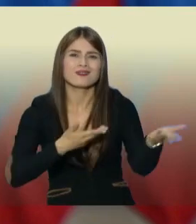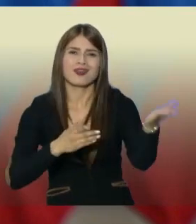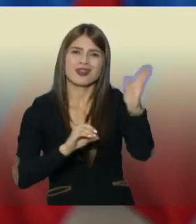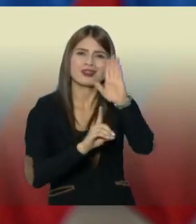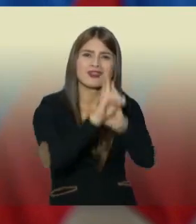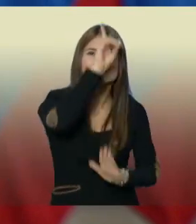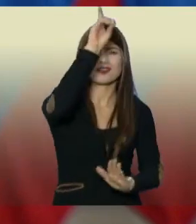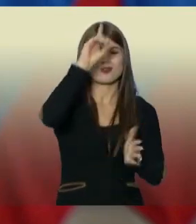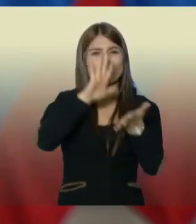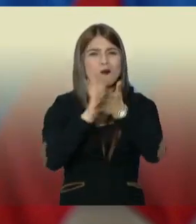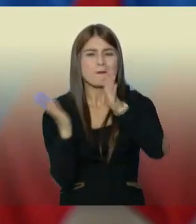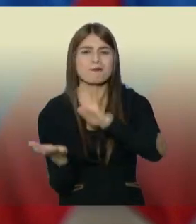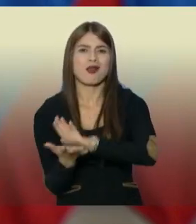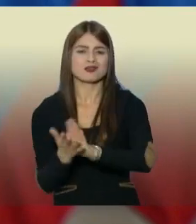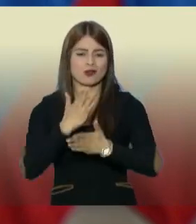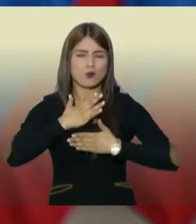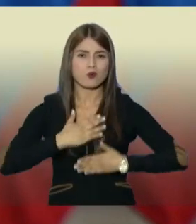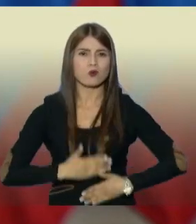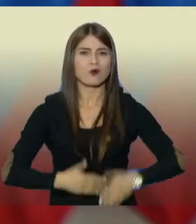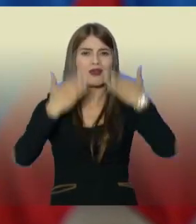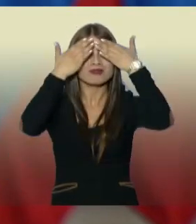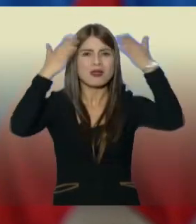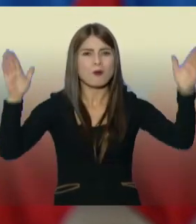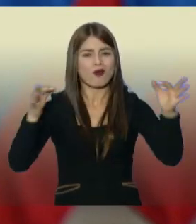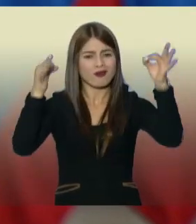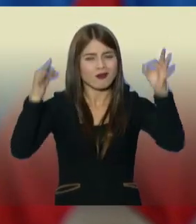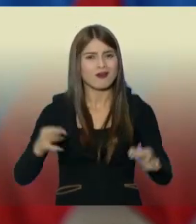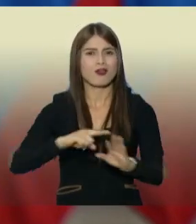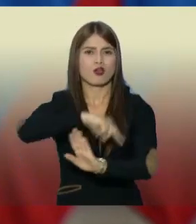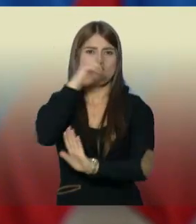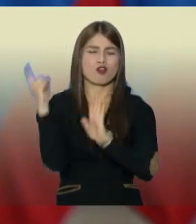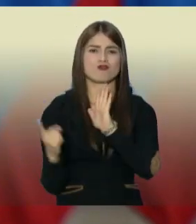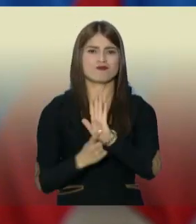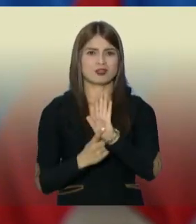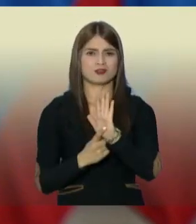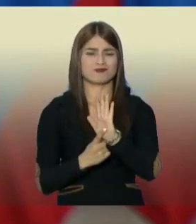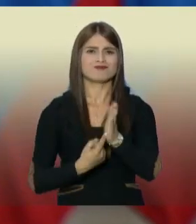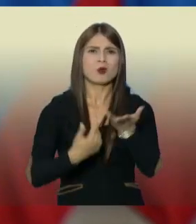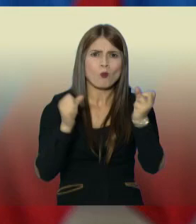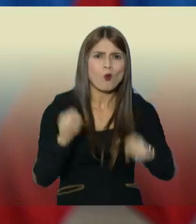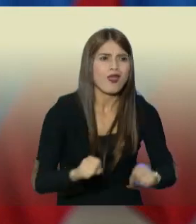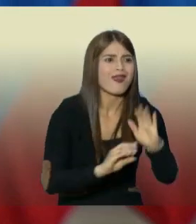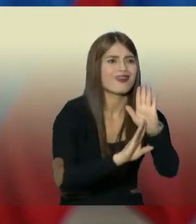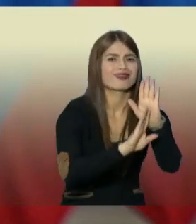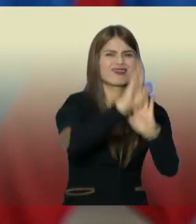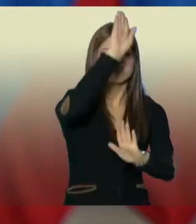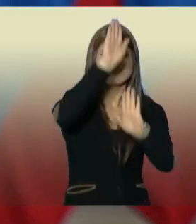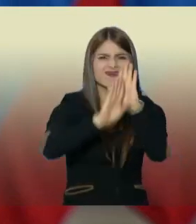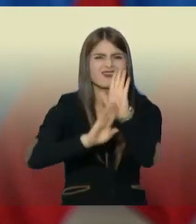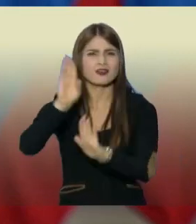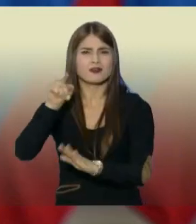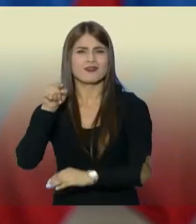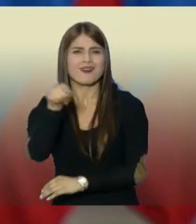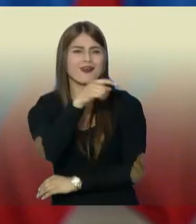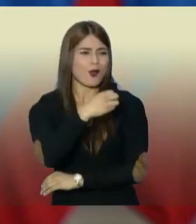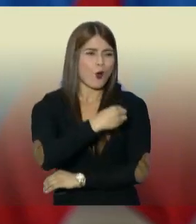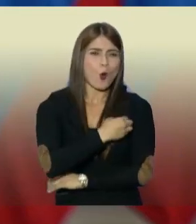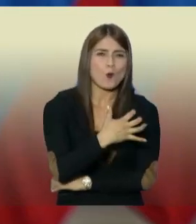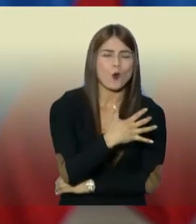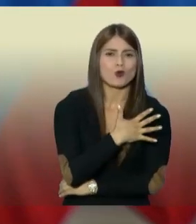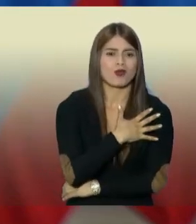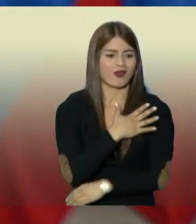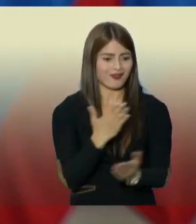y a una democracia más sólida y profunda desarrollar y hacer realidad todas las oportunidades que nos trae la